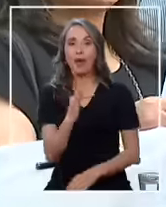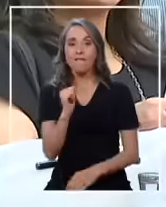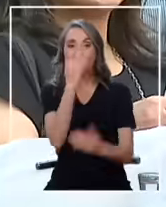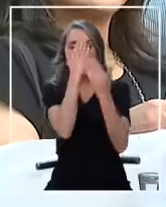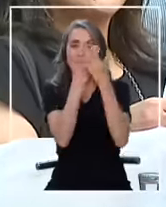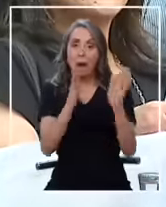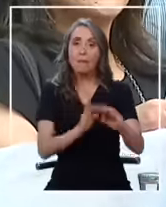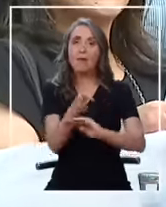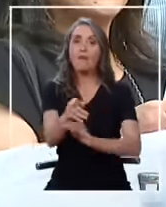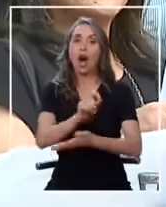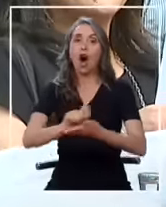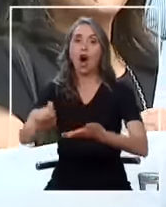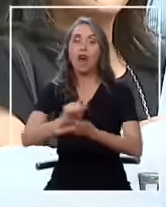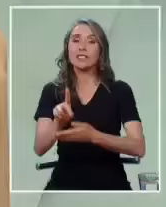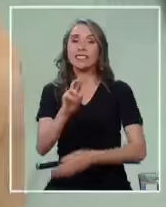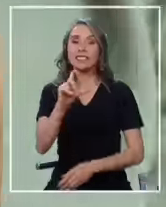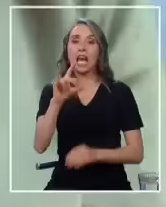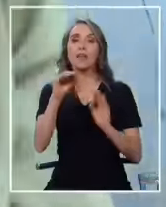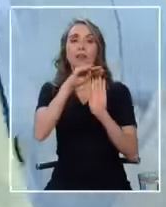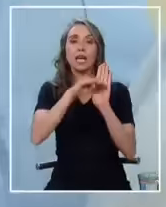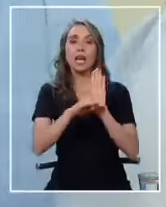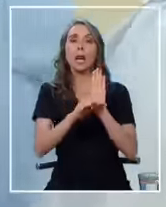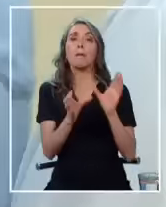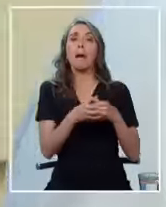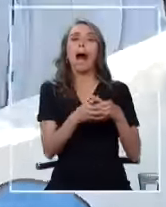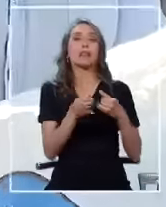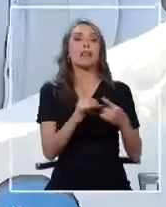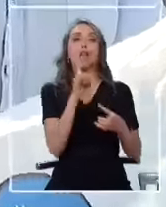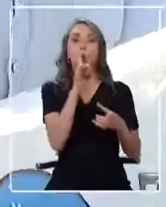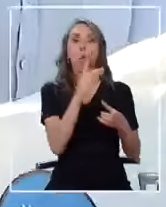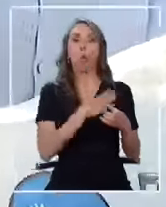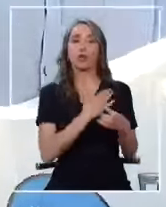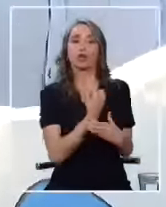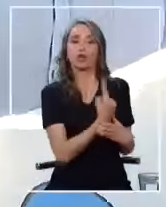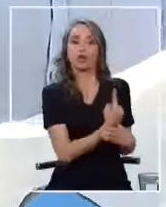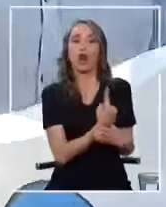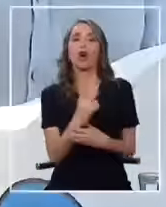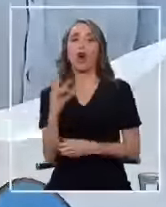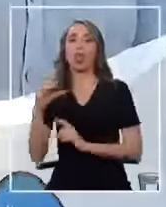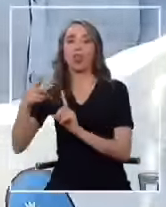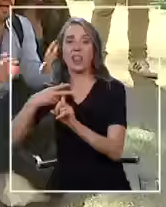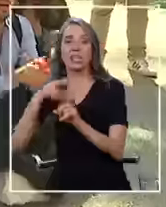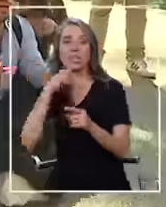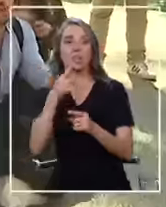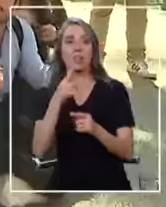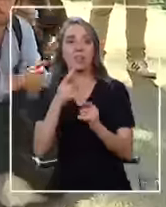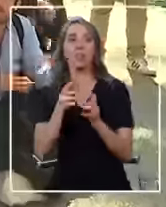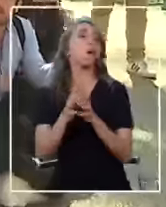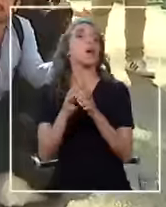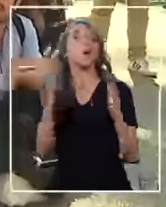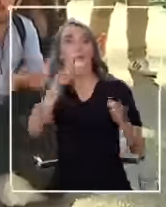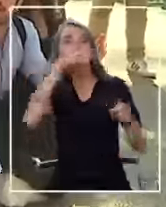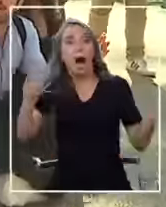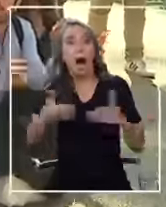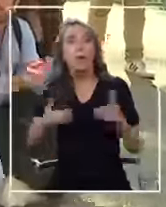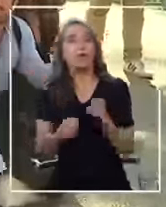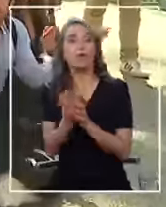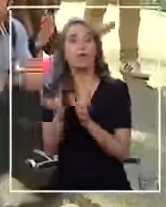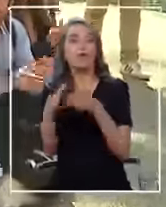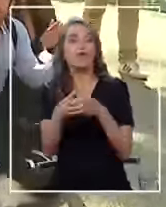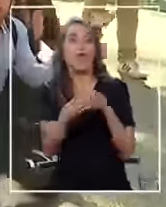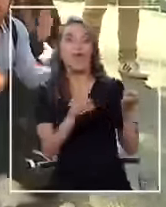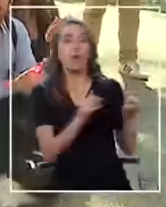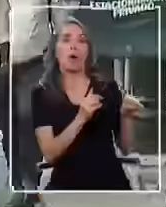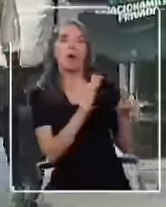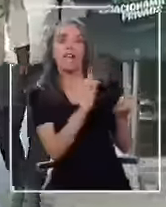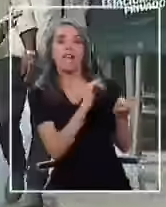asistía al CERVEL para concretar su formación como partido único, voces en la DC acusaban una desmedida ambición del nuevo conglomerado,